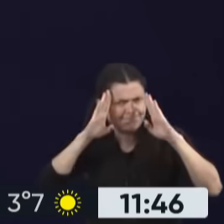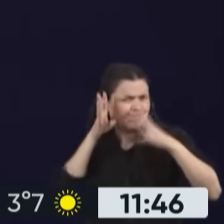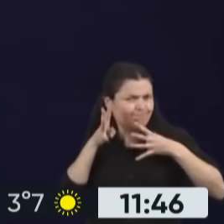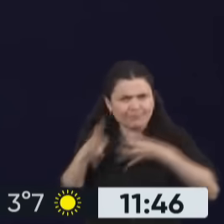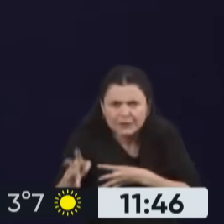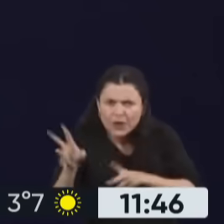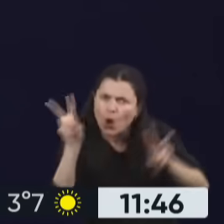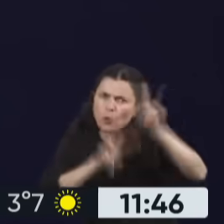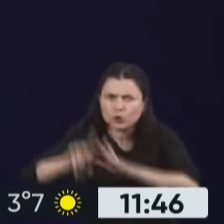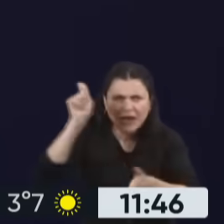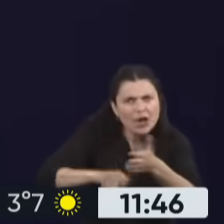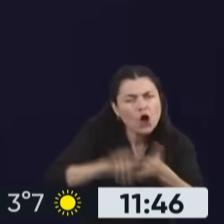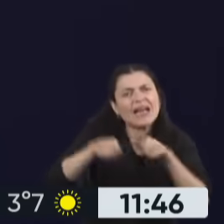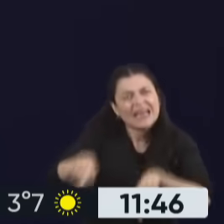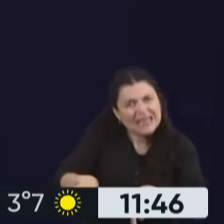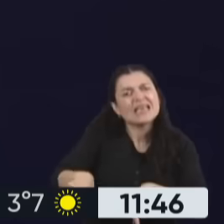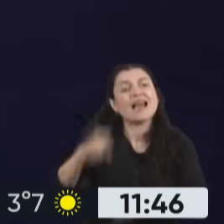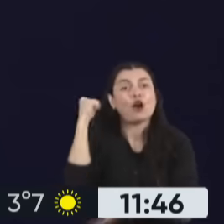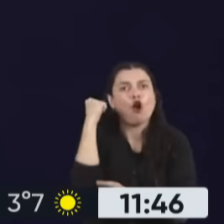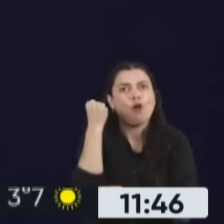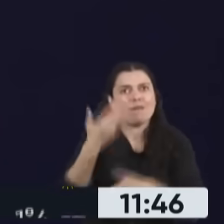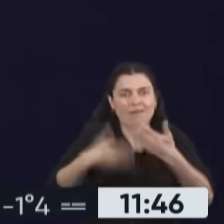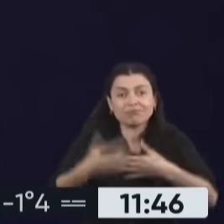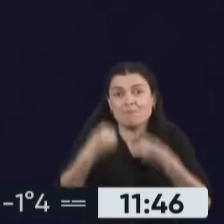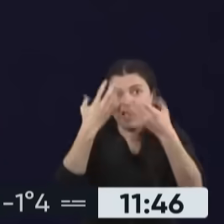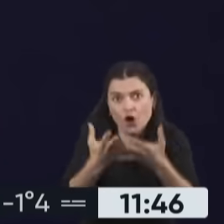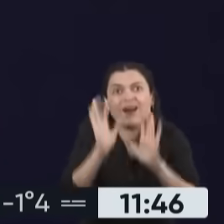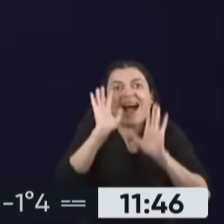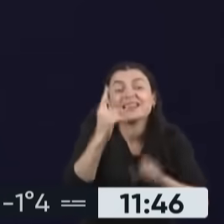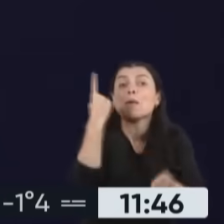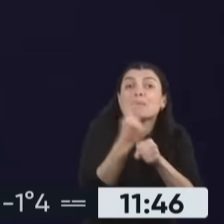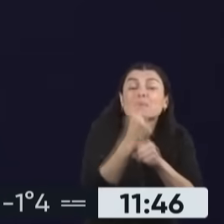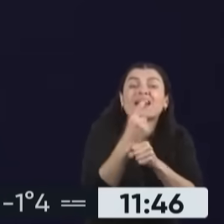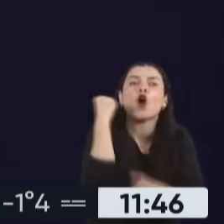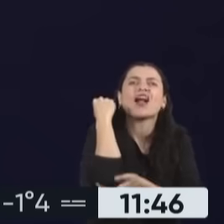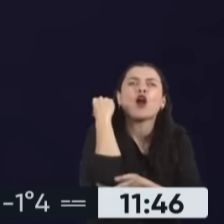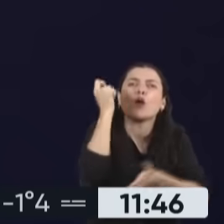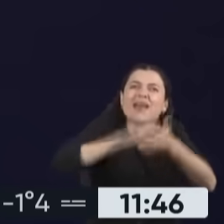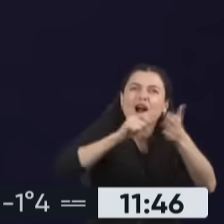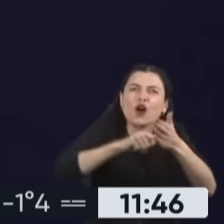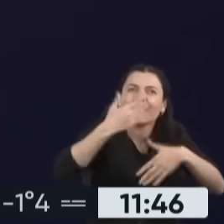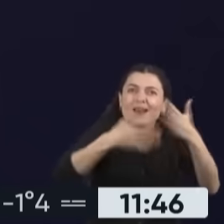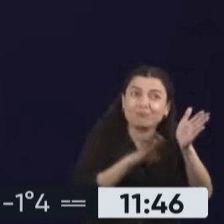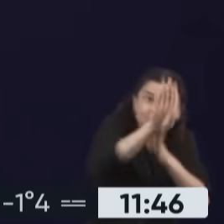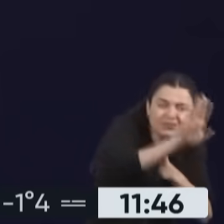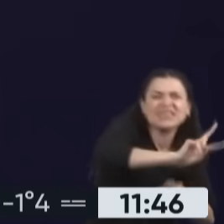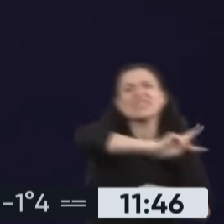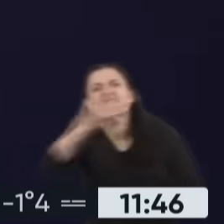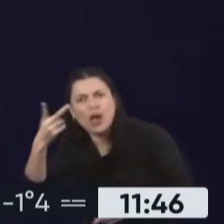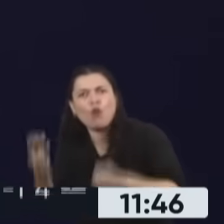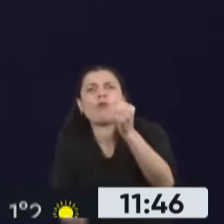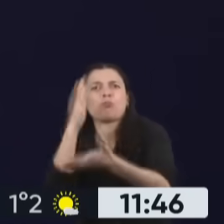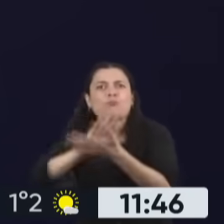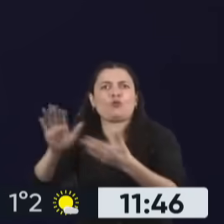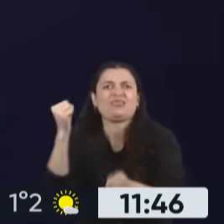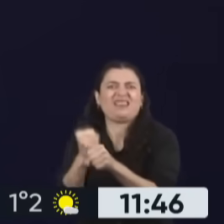acomodándose, genera crecimiento, y ese crecimiento indefectiblemente genera, dentro de sus